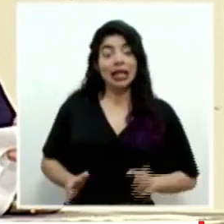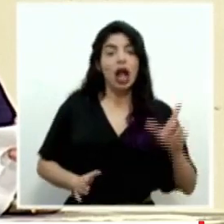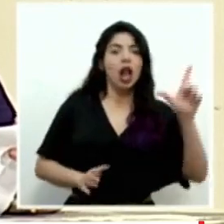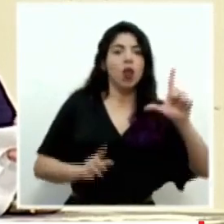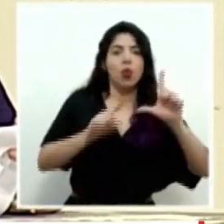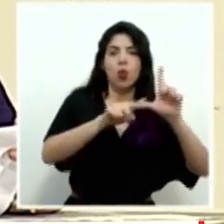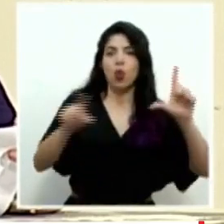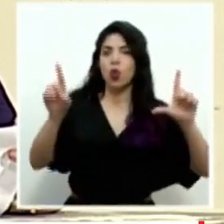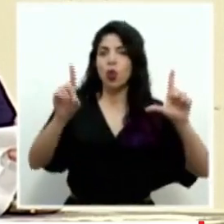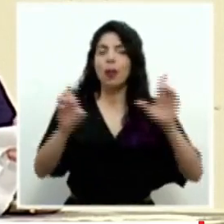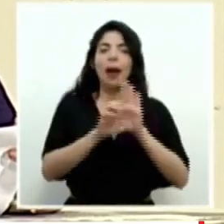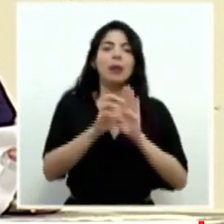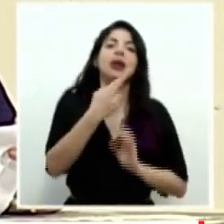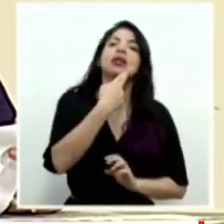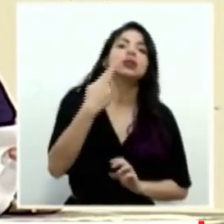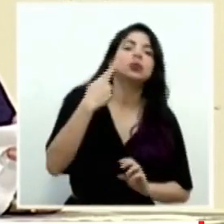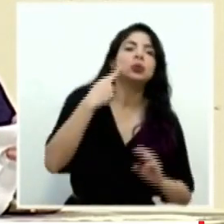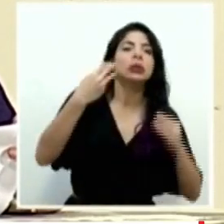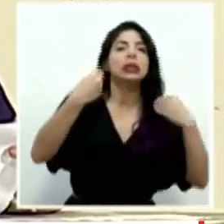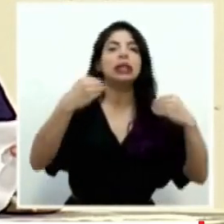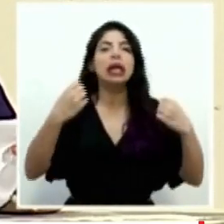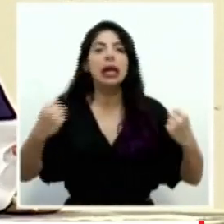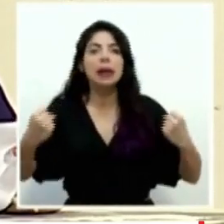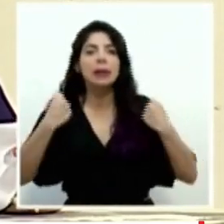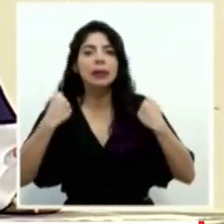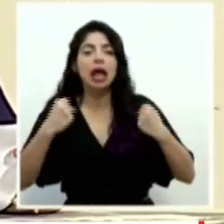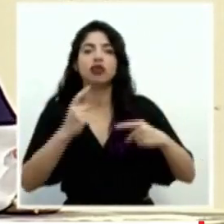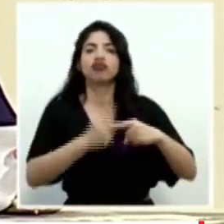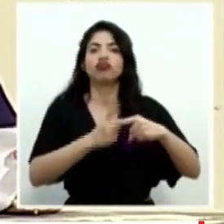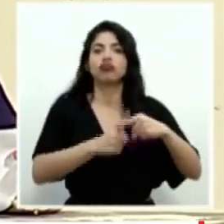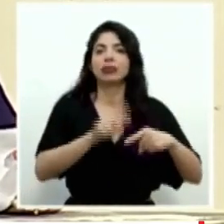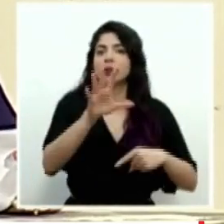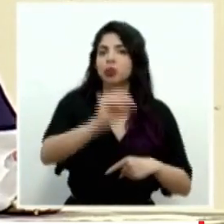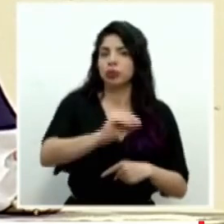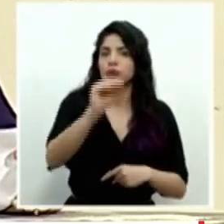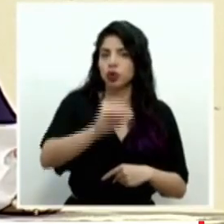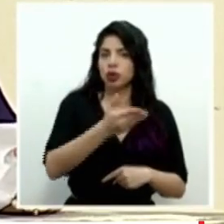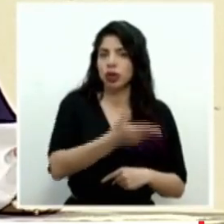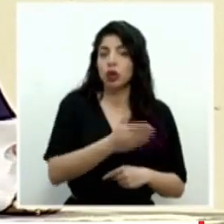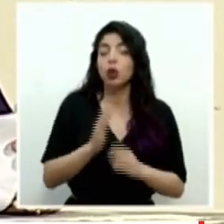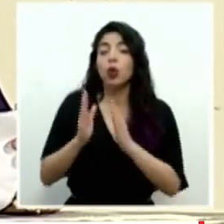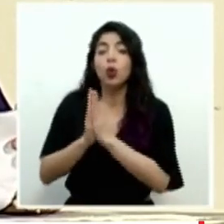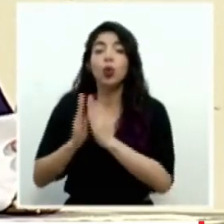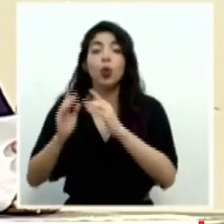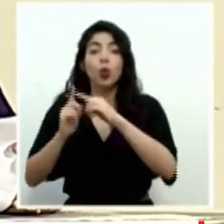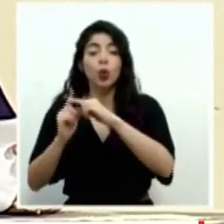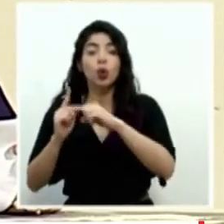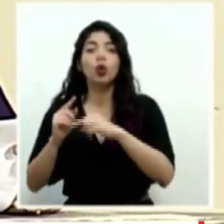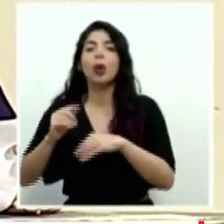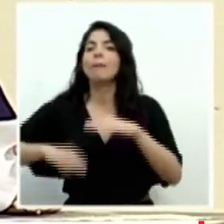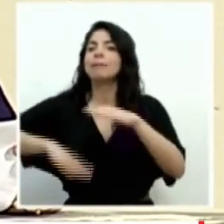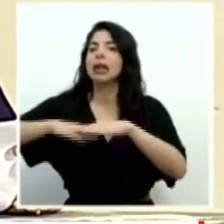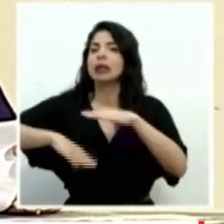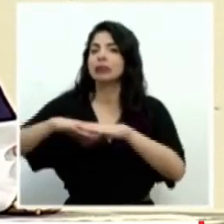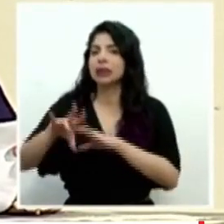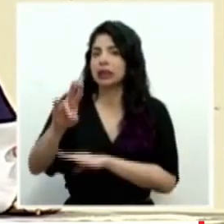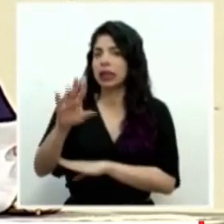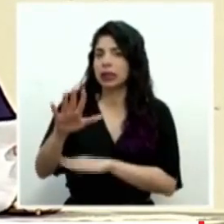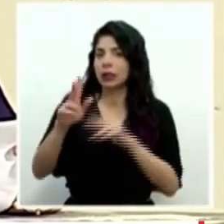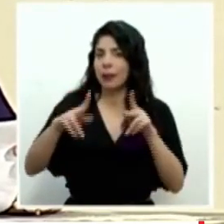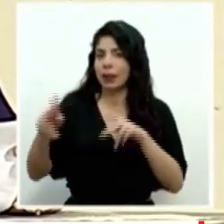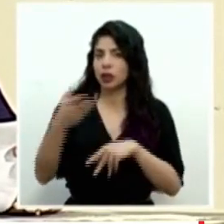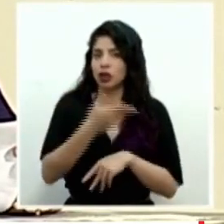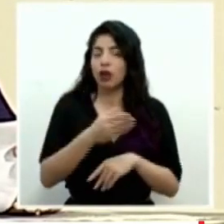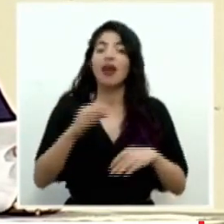a domingo, restaurantes, tiendas, gimnasios al 50%, lugares de culto con un máximo de 75